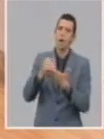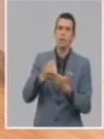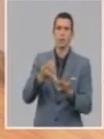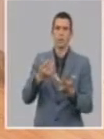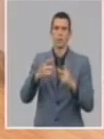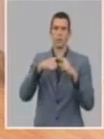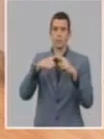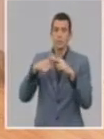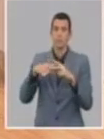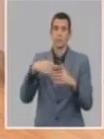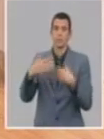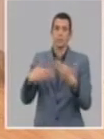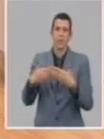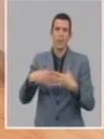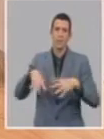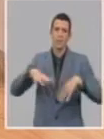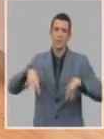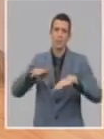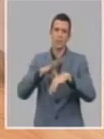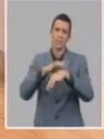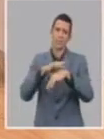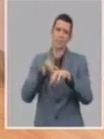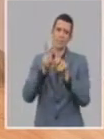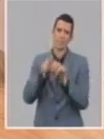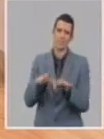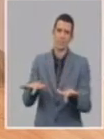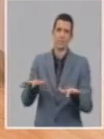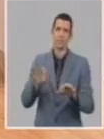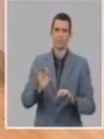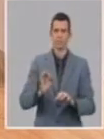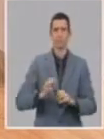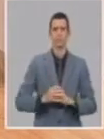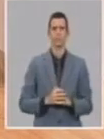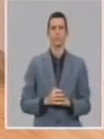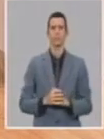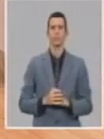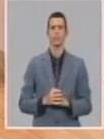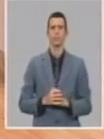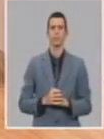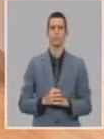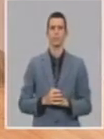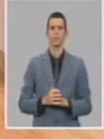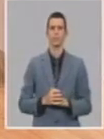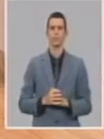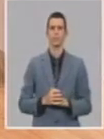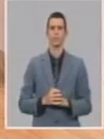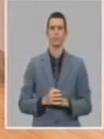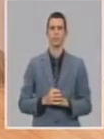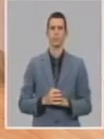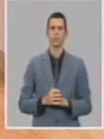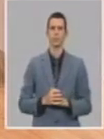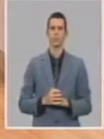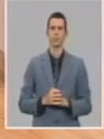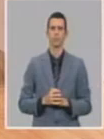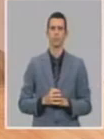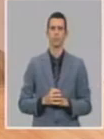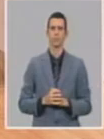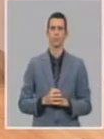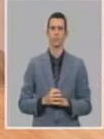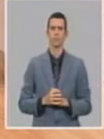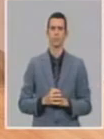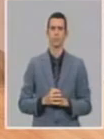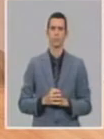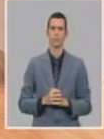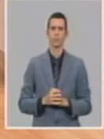están tratadas de la epidemia estas medidas ya han sido implementadas los trabajadores por cuenta propia ante la